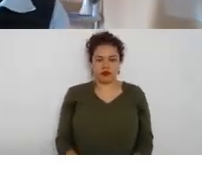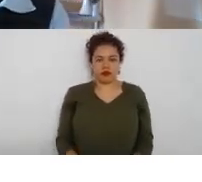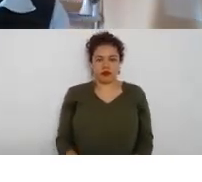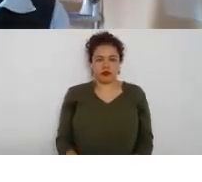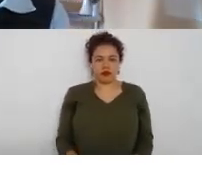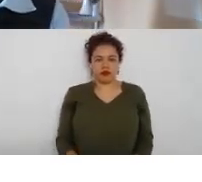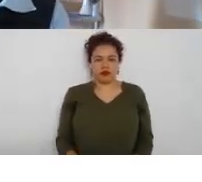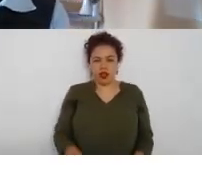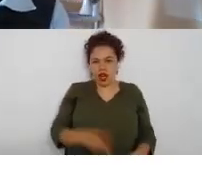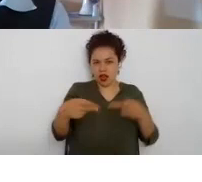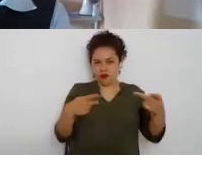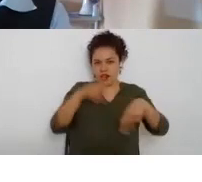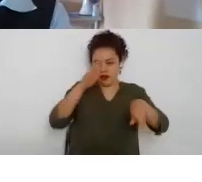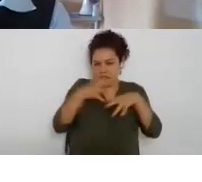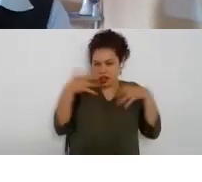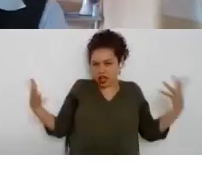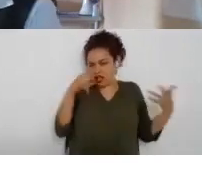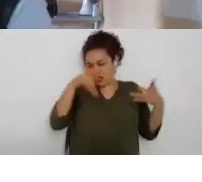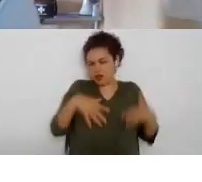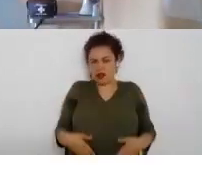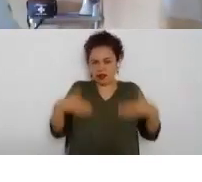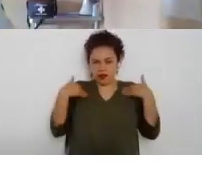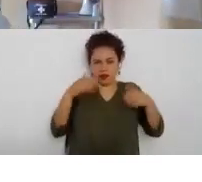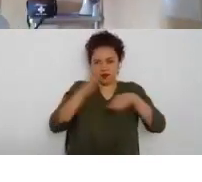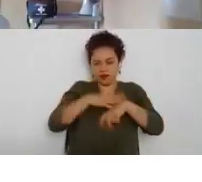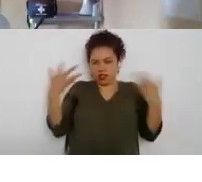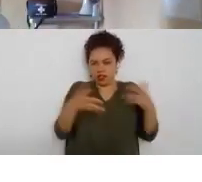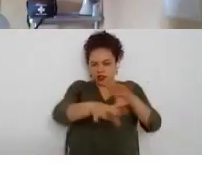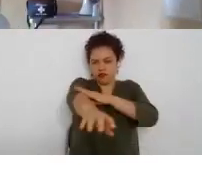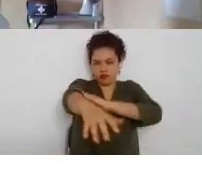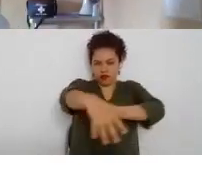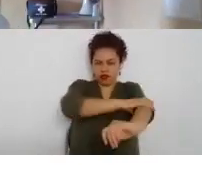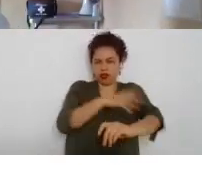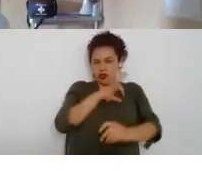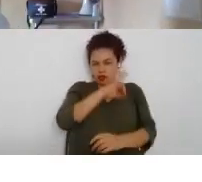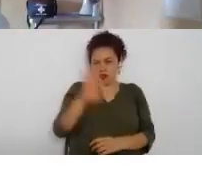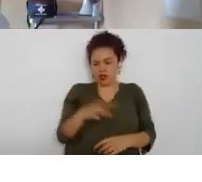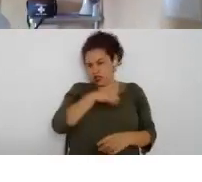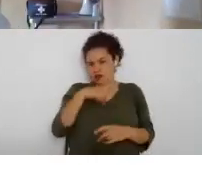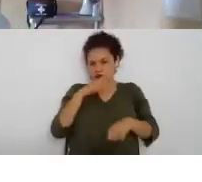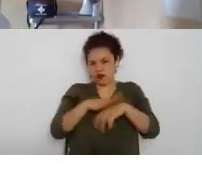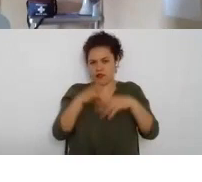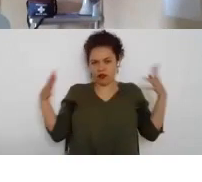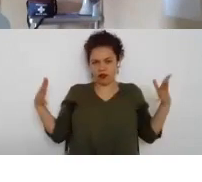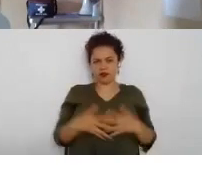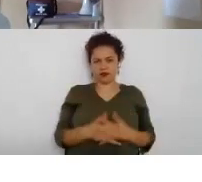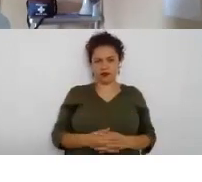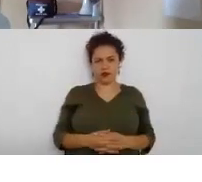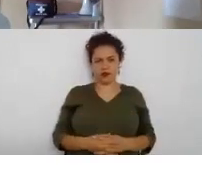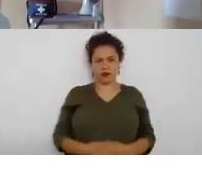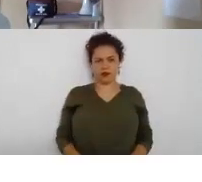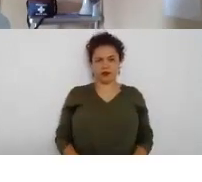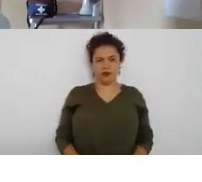las piernas son más grandes, igual que el tronco son más grandes que los brazos, por lo tanto el porcentaje tiene que ser más grande, ¿no? No,